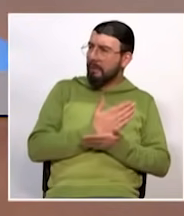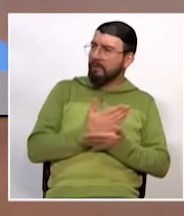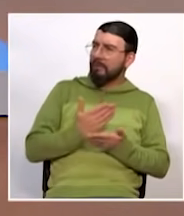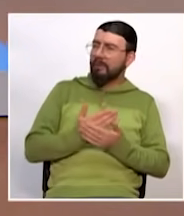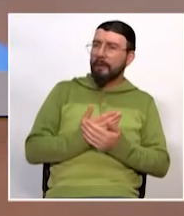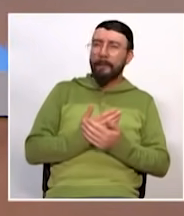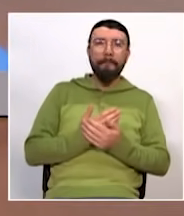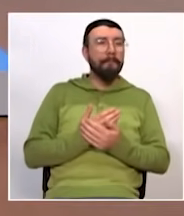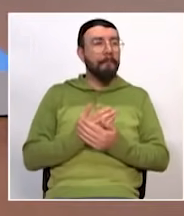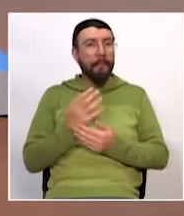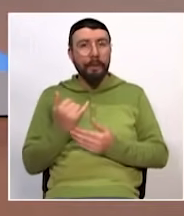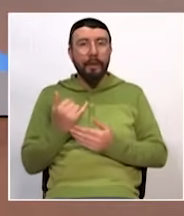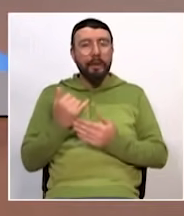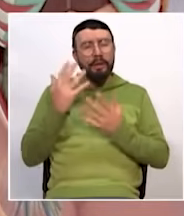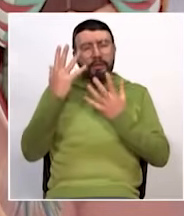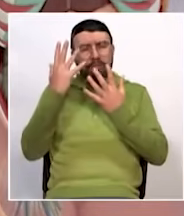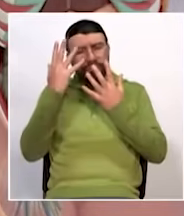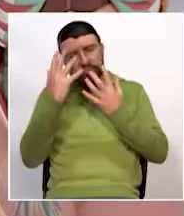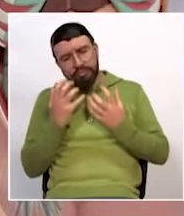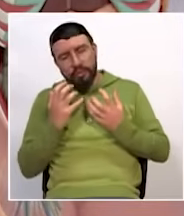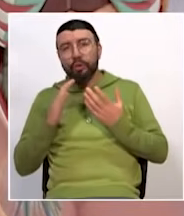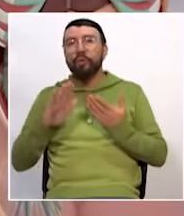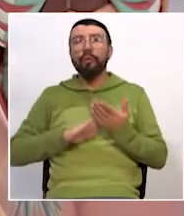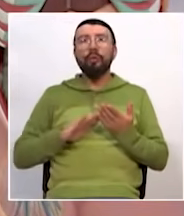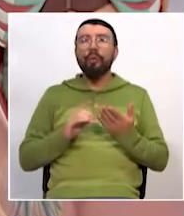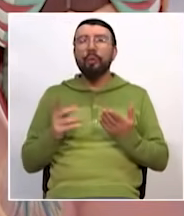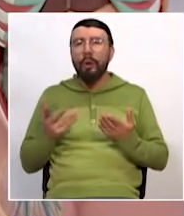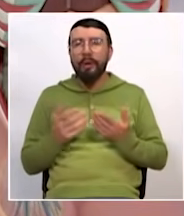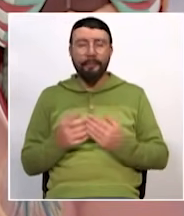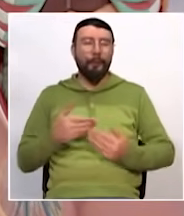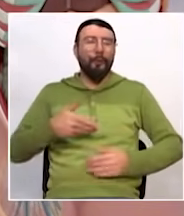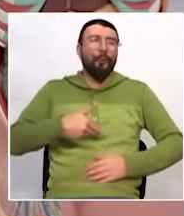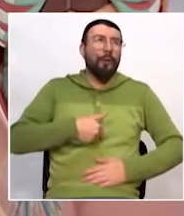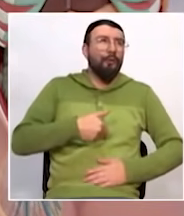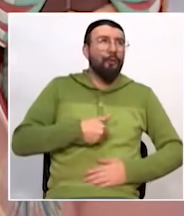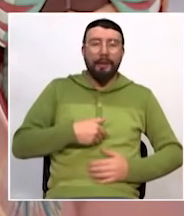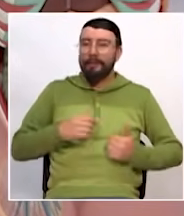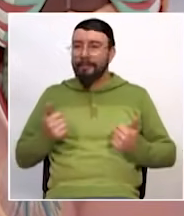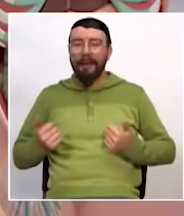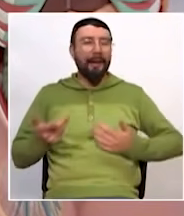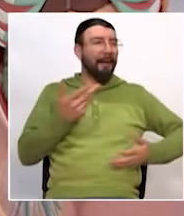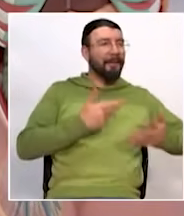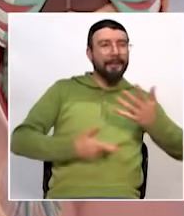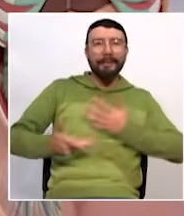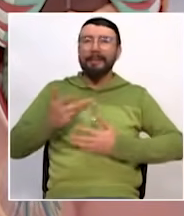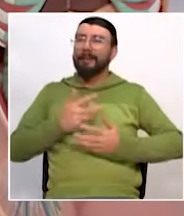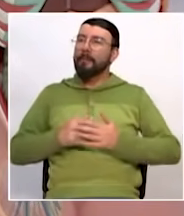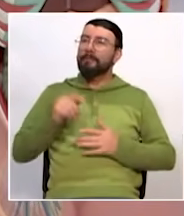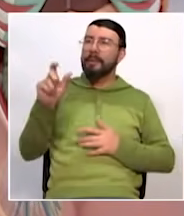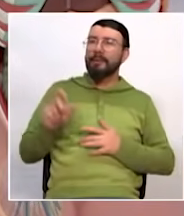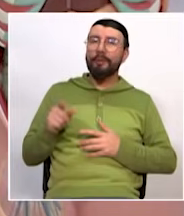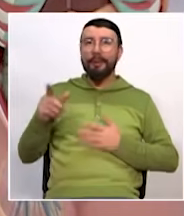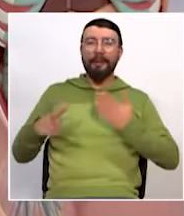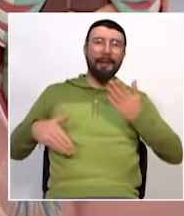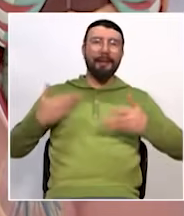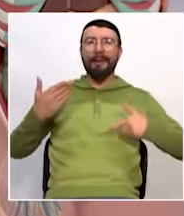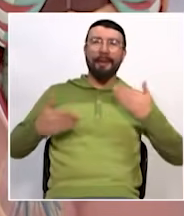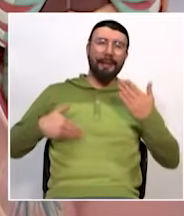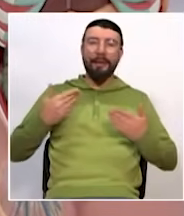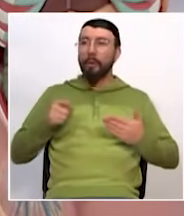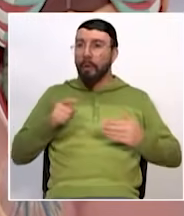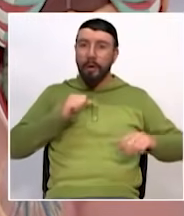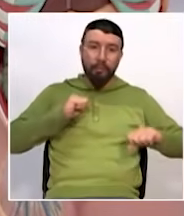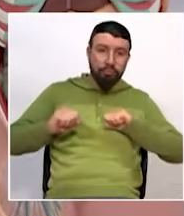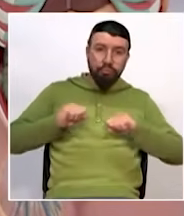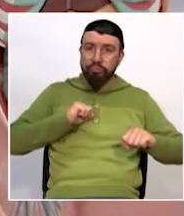depresión lo constituye el sentido del buen humor la alegría que maneja la persona el ejercicio